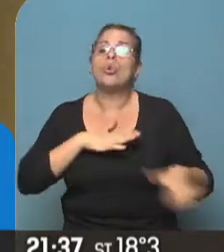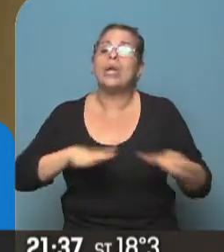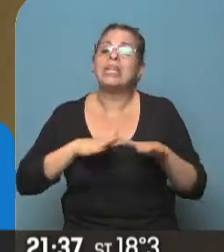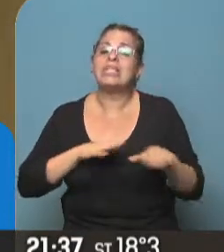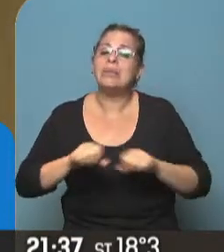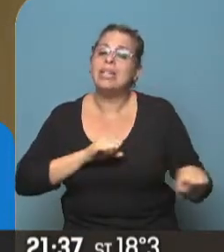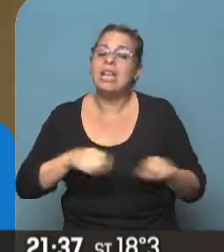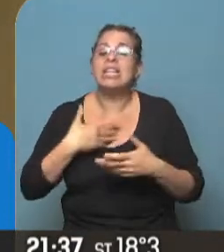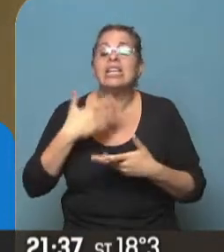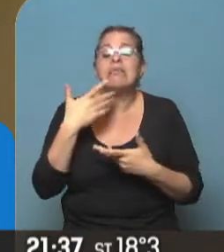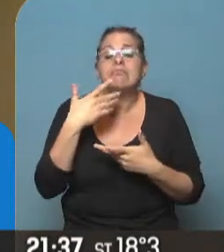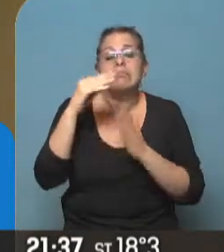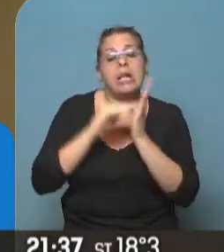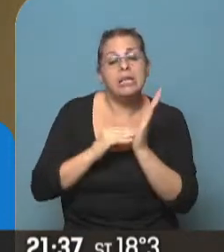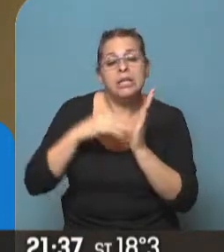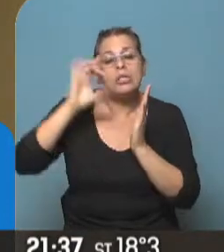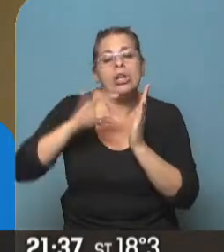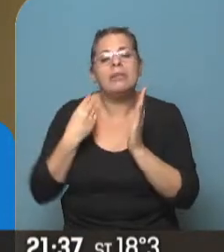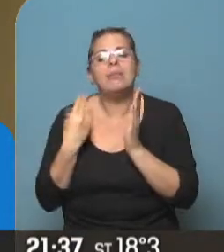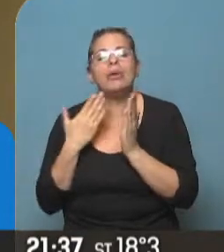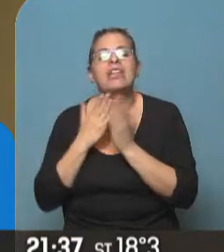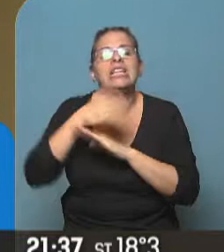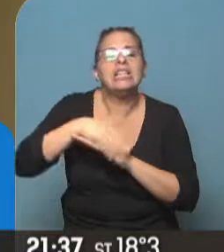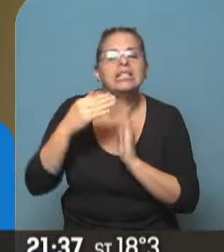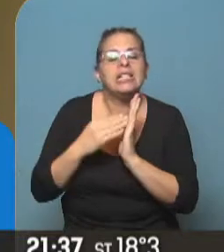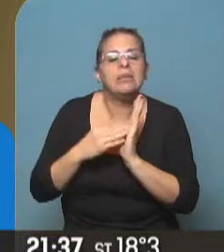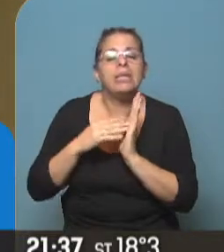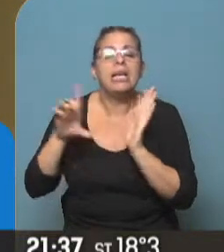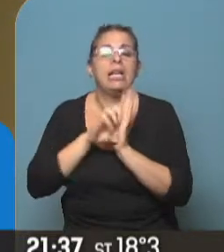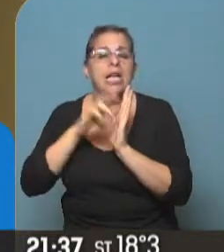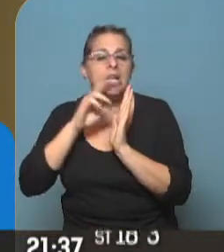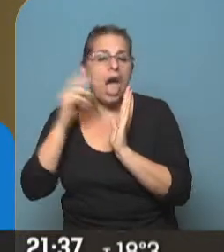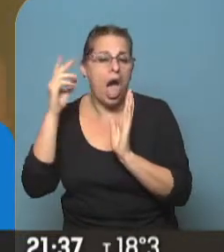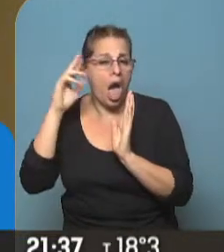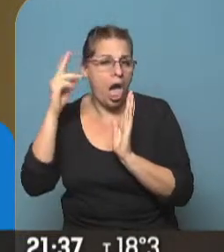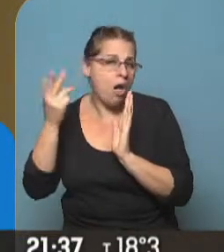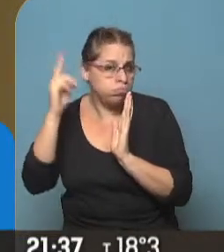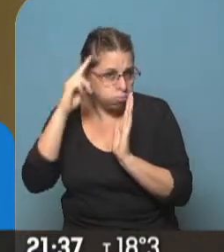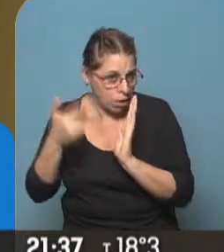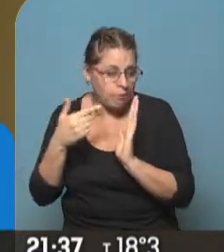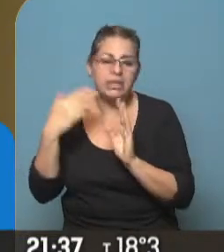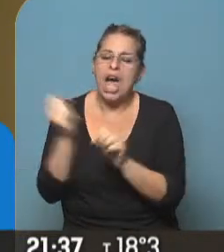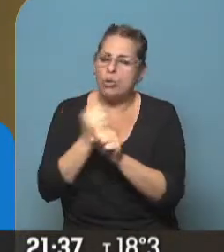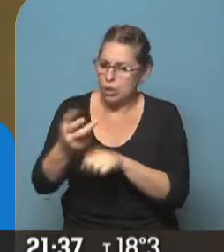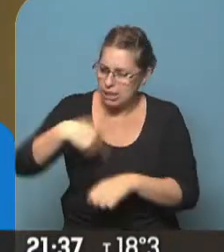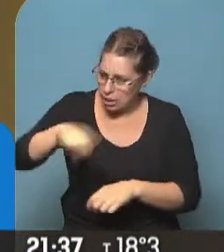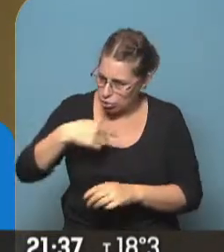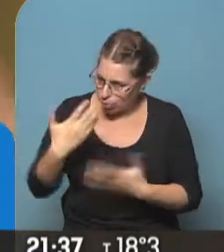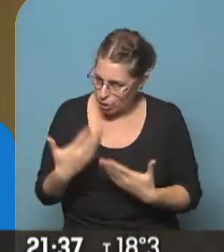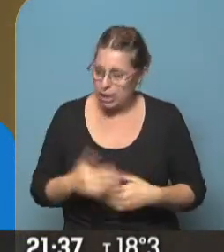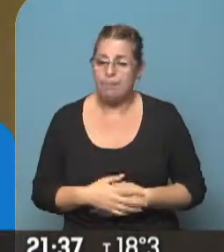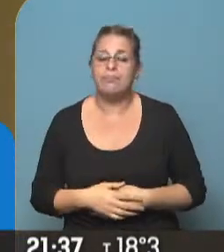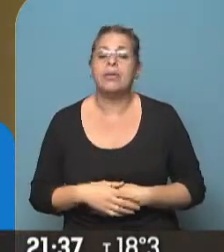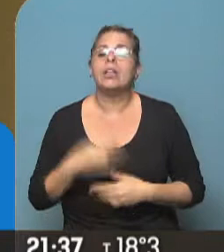registral nosotros sólo podemos inscribir aquello que la ley nos autoriza a hacer por consiguiente lo que ocurrido porque esta media cautelar es